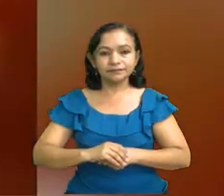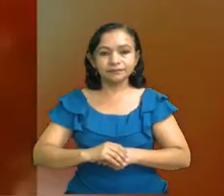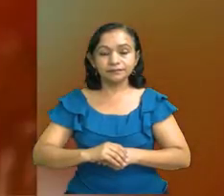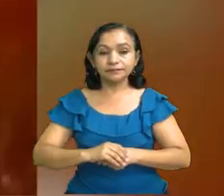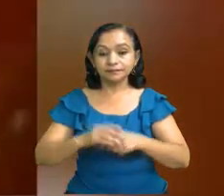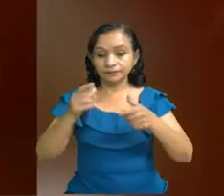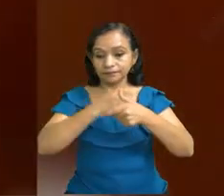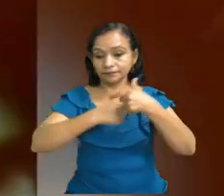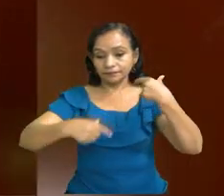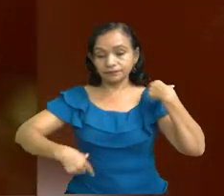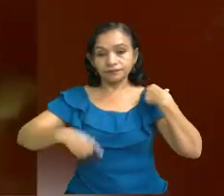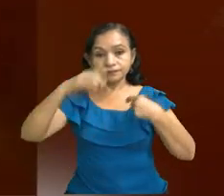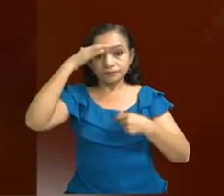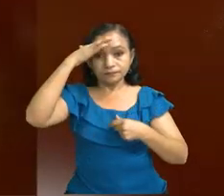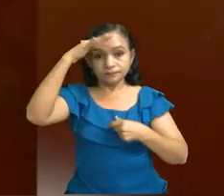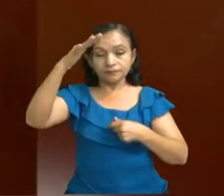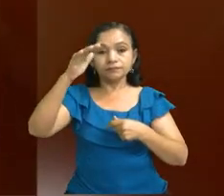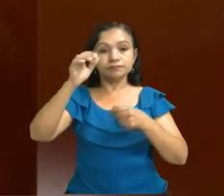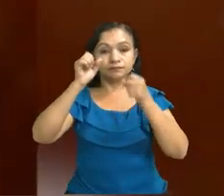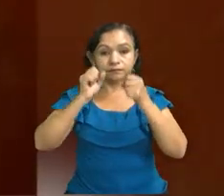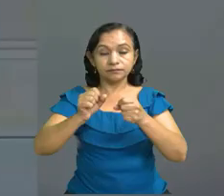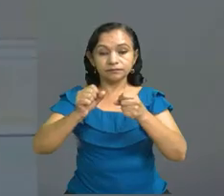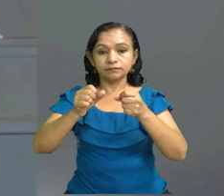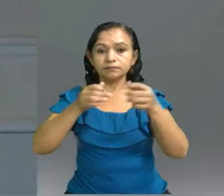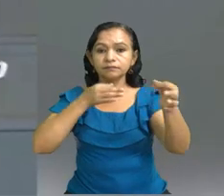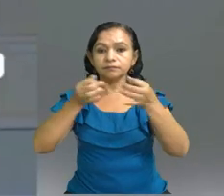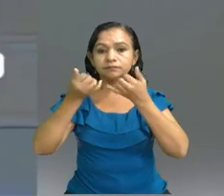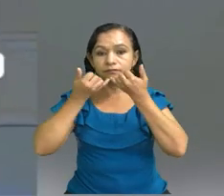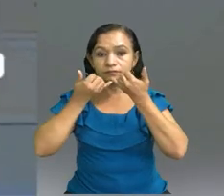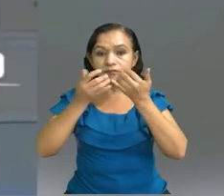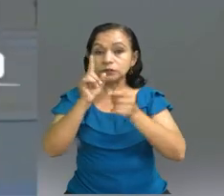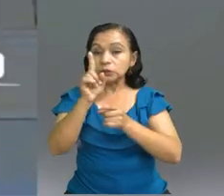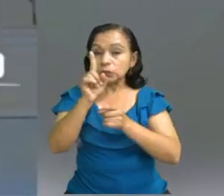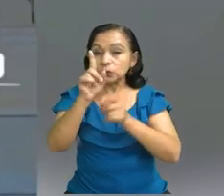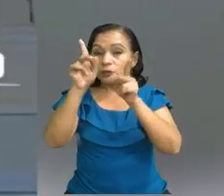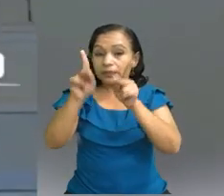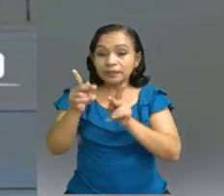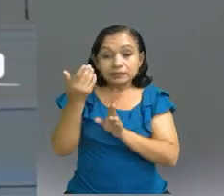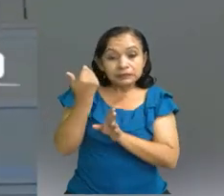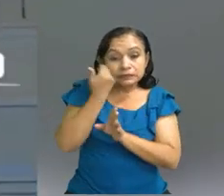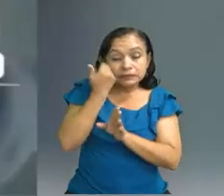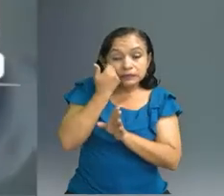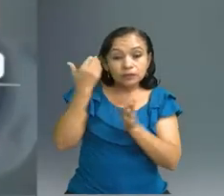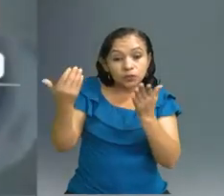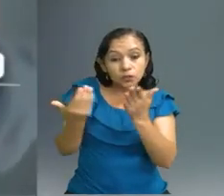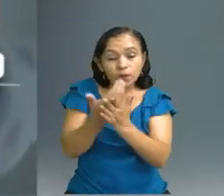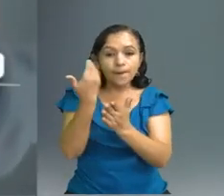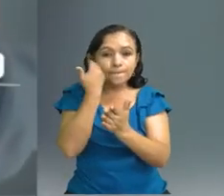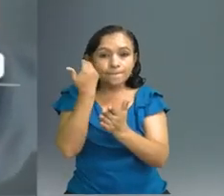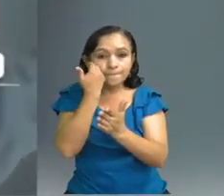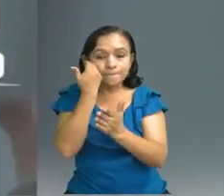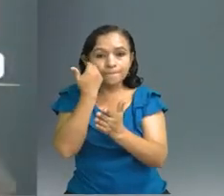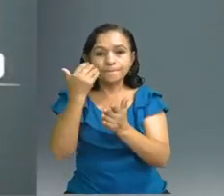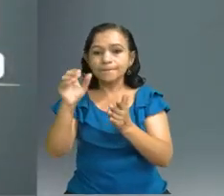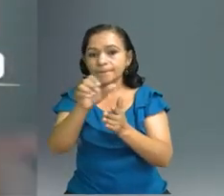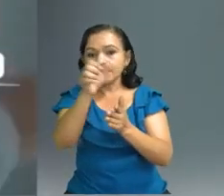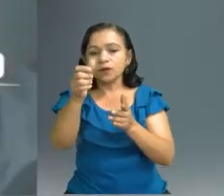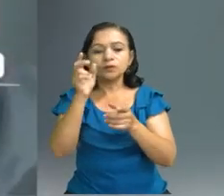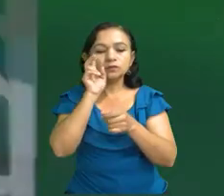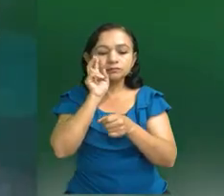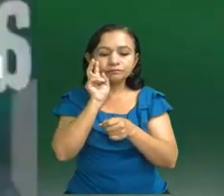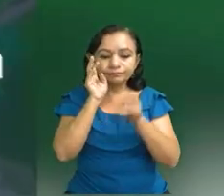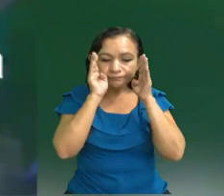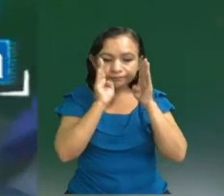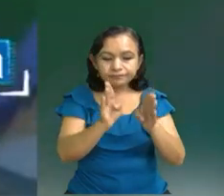El presidente mexicano Andrés Manuel López Obrador había informado que un posible caso de coronavirus había sido descartado y otro estaba en